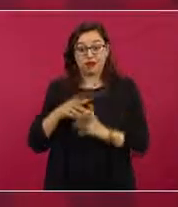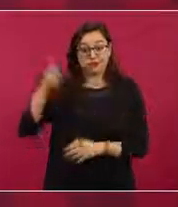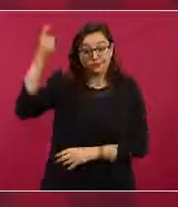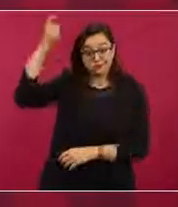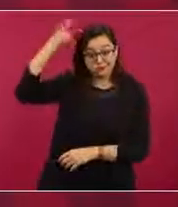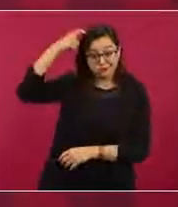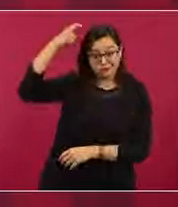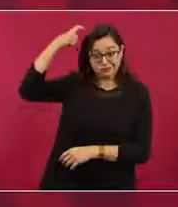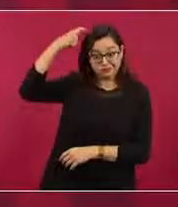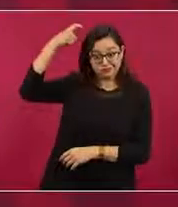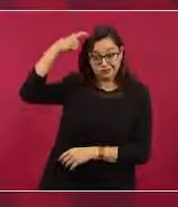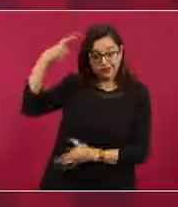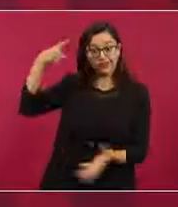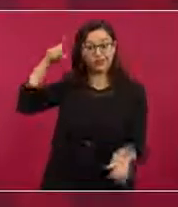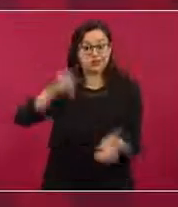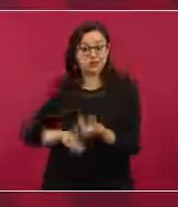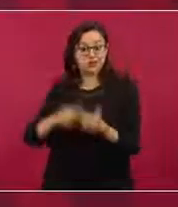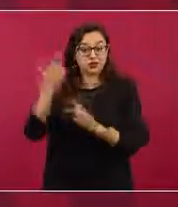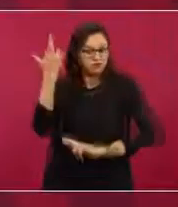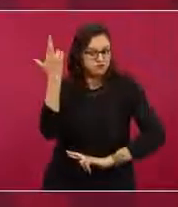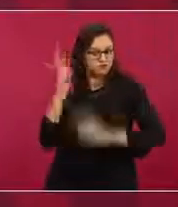Eso es lo más importante.